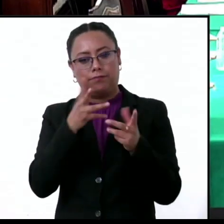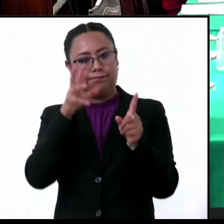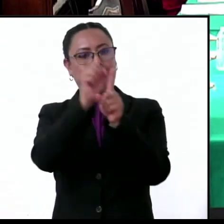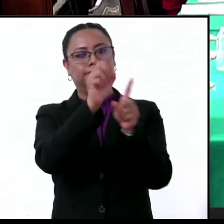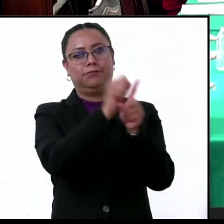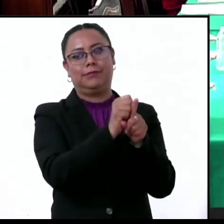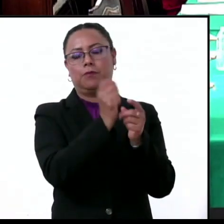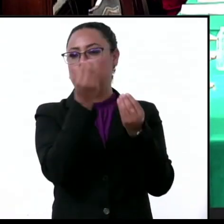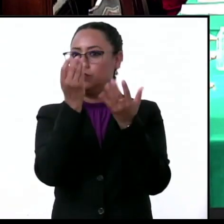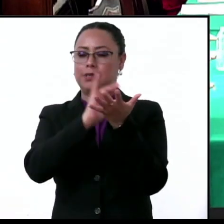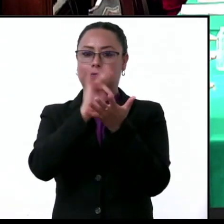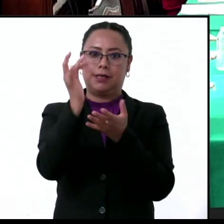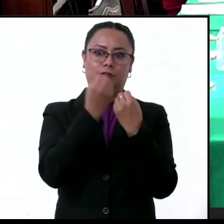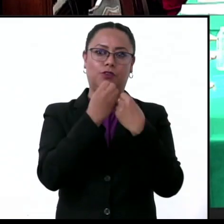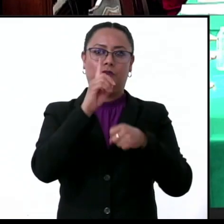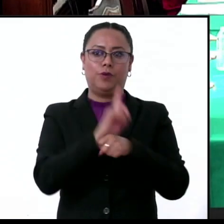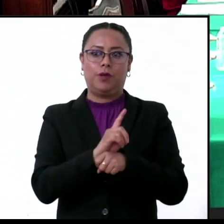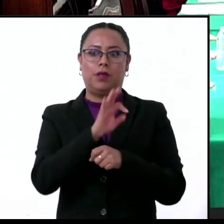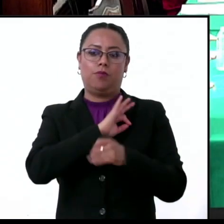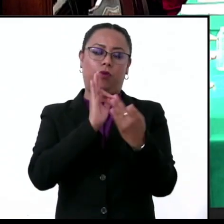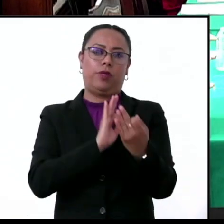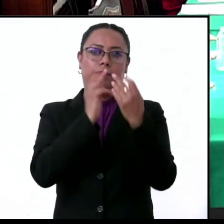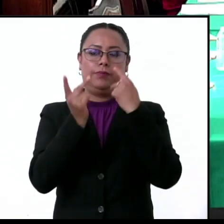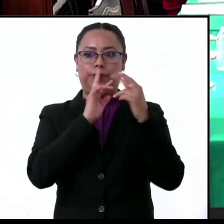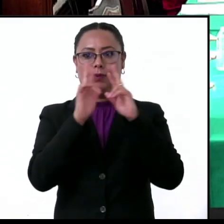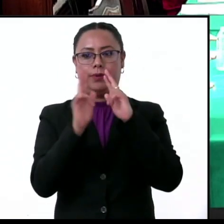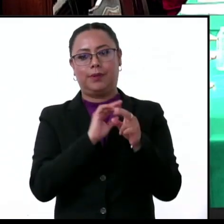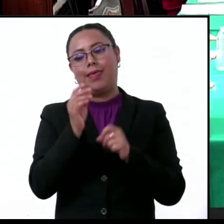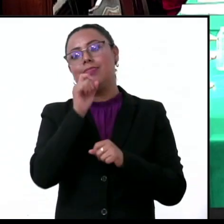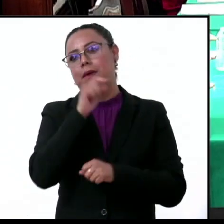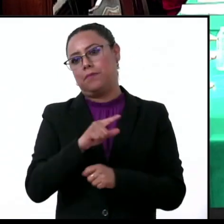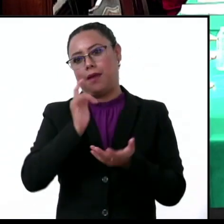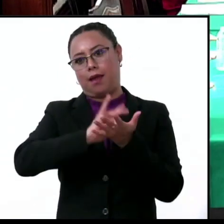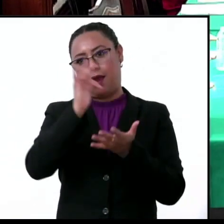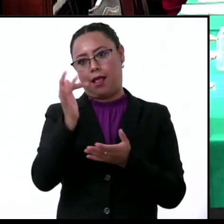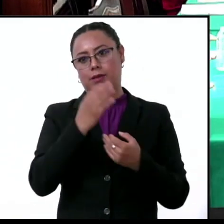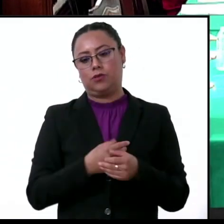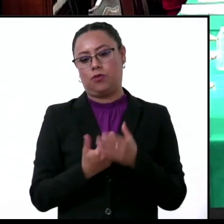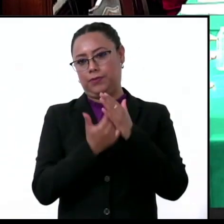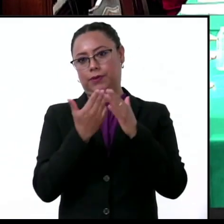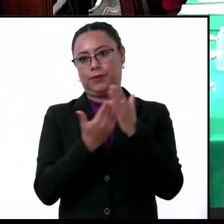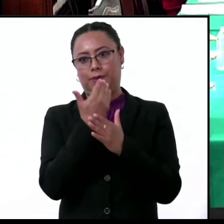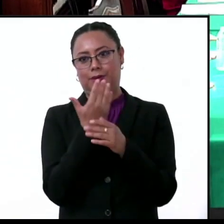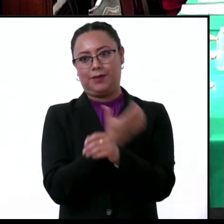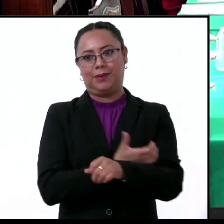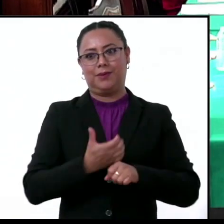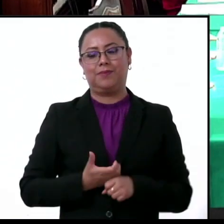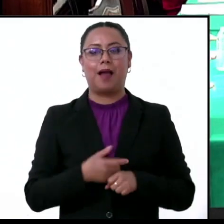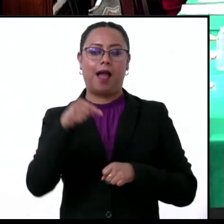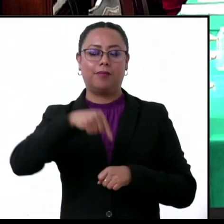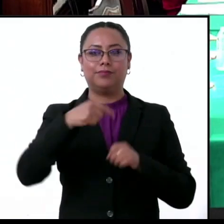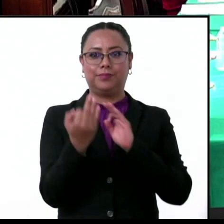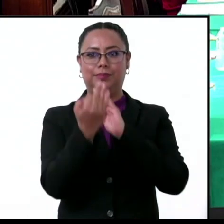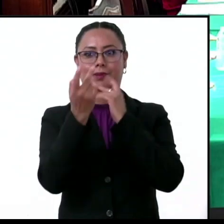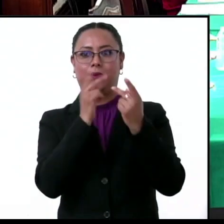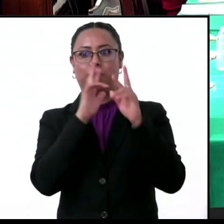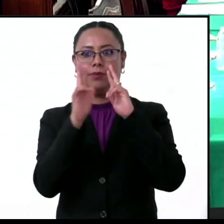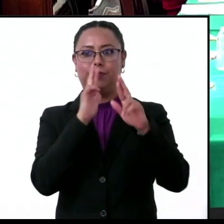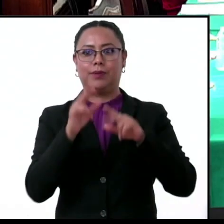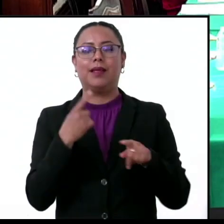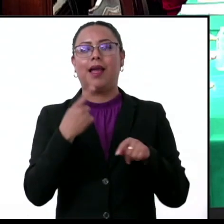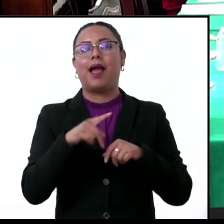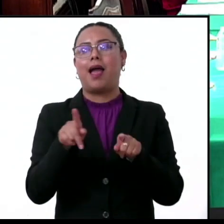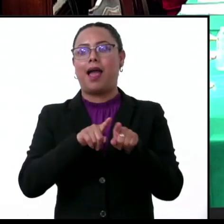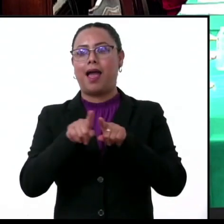la oportunidad de comparecer, y bueno, también les agradezco que esta mañana pues me acompañaron a la comparecencia a